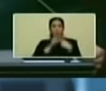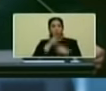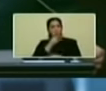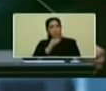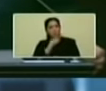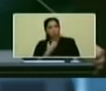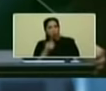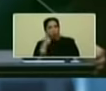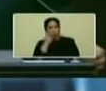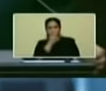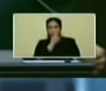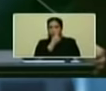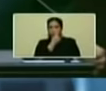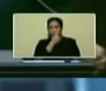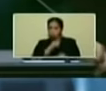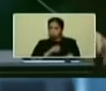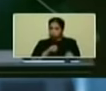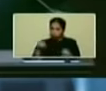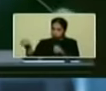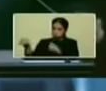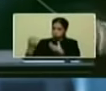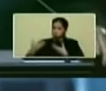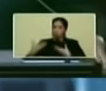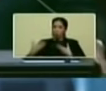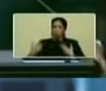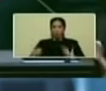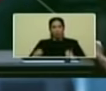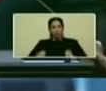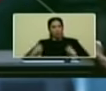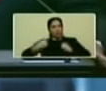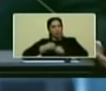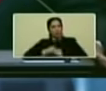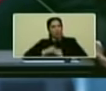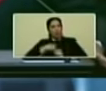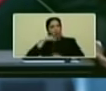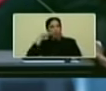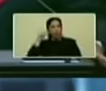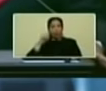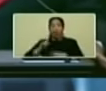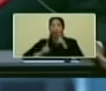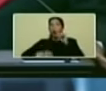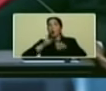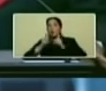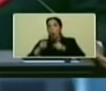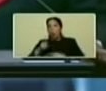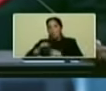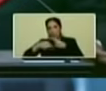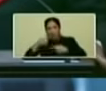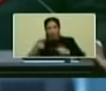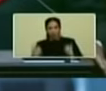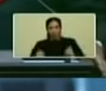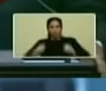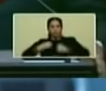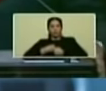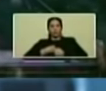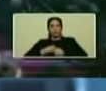Me mandaron un chaleco amarillo de regalo. Quizás me lo estrene mañana.